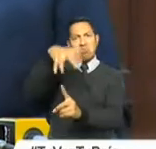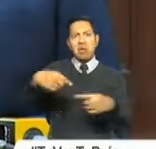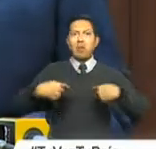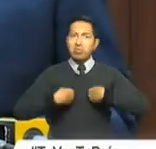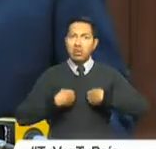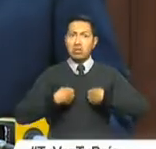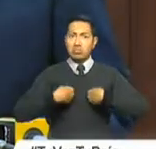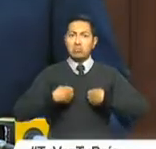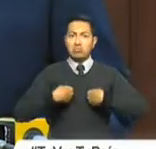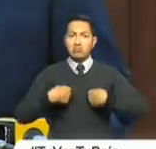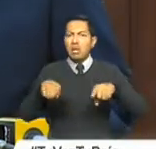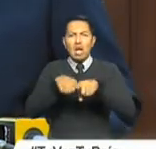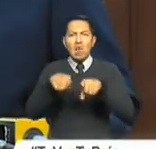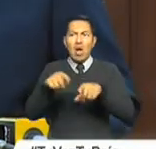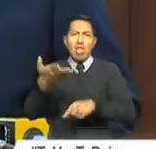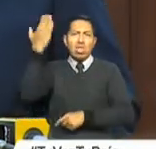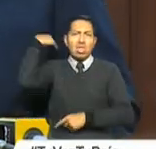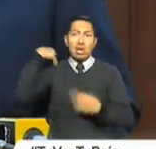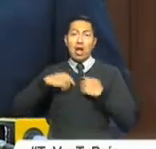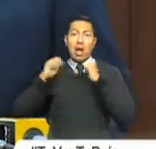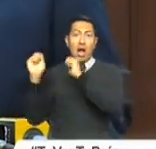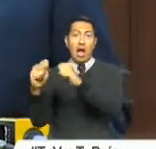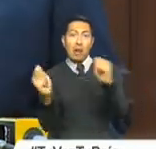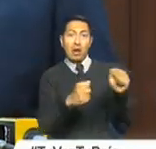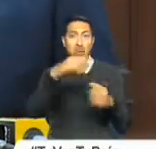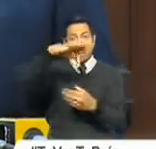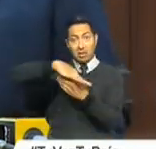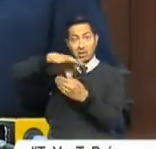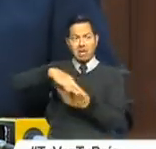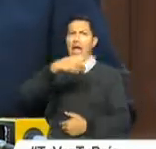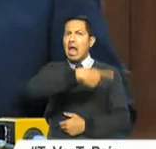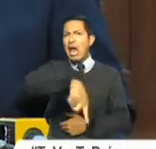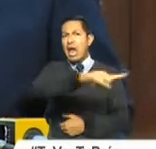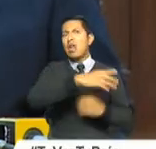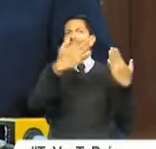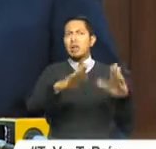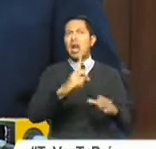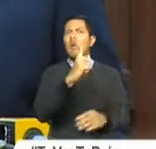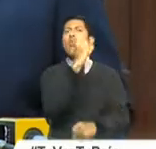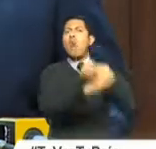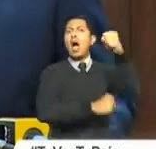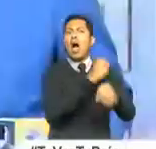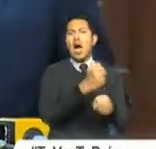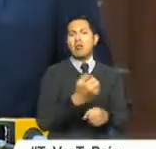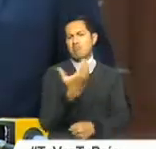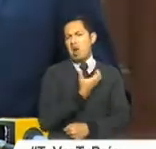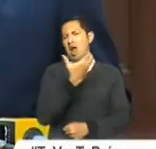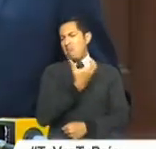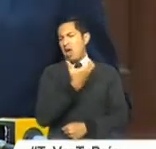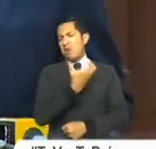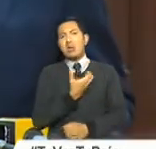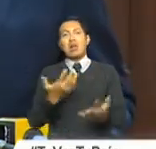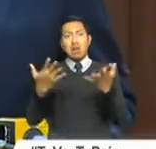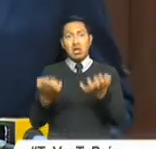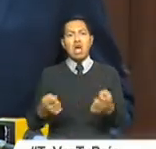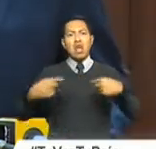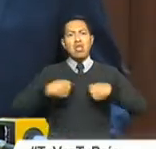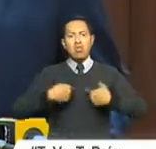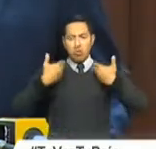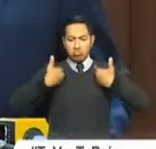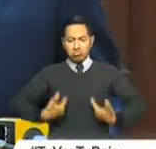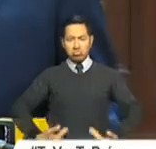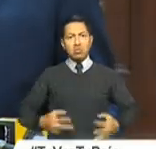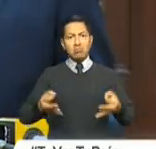electoral, como no han dejado de hacerlo casi ya un año de este ataque sistemático que busca destruir mi imagen, mi